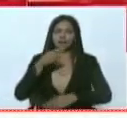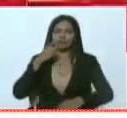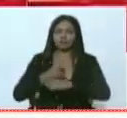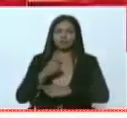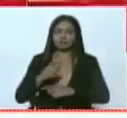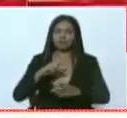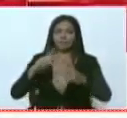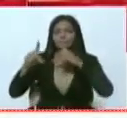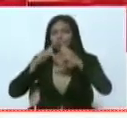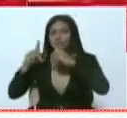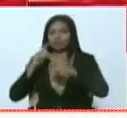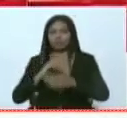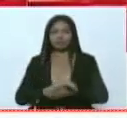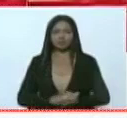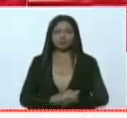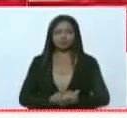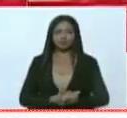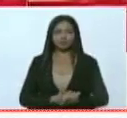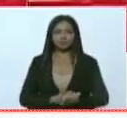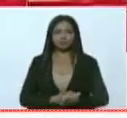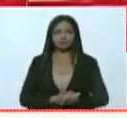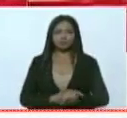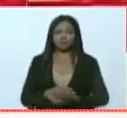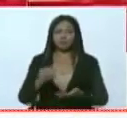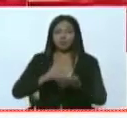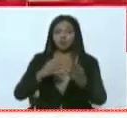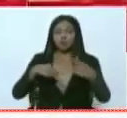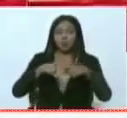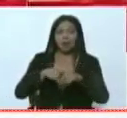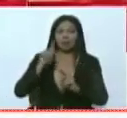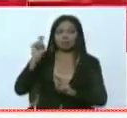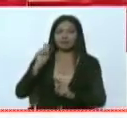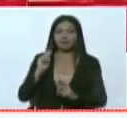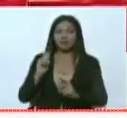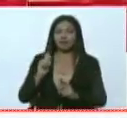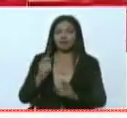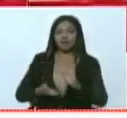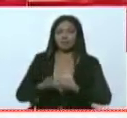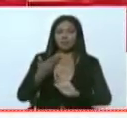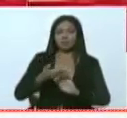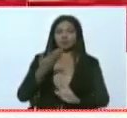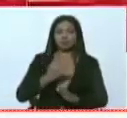exigencia política para colocar las tareas principales.